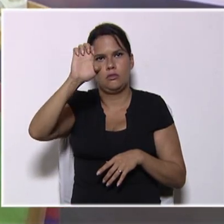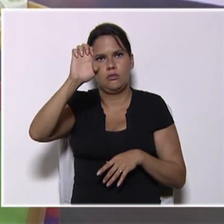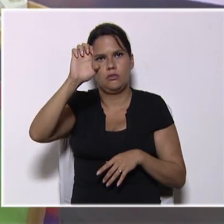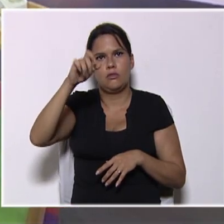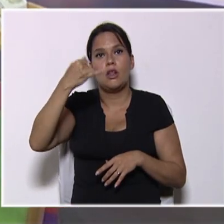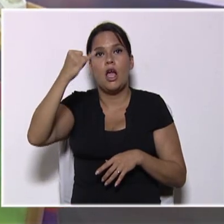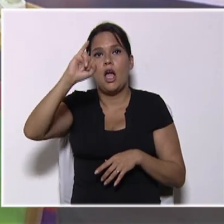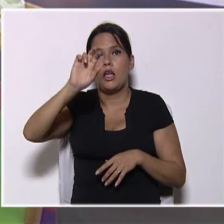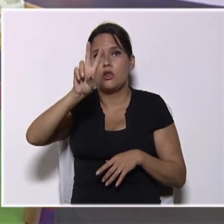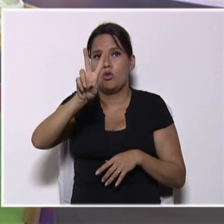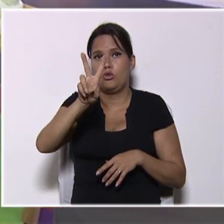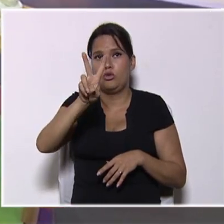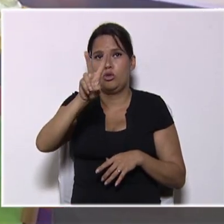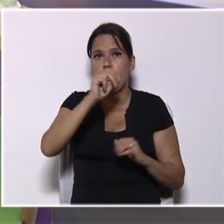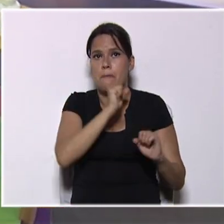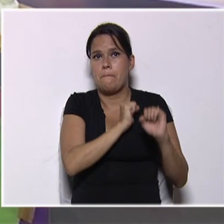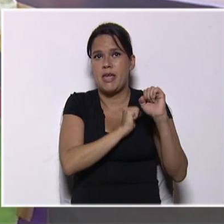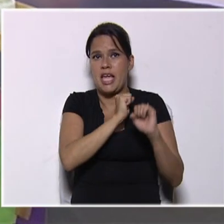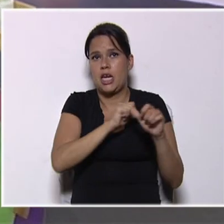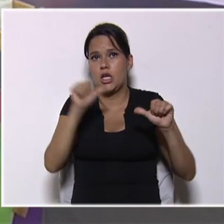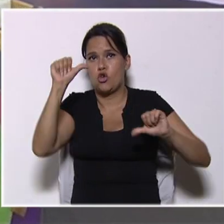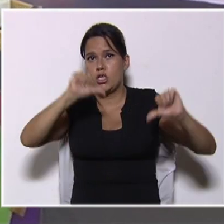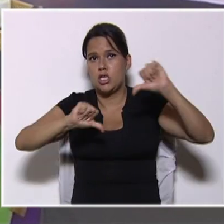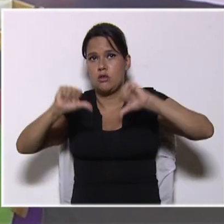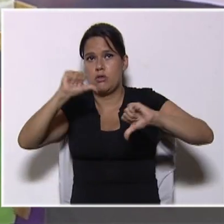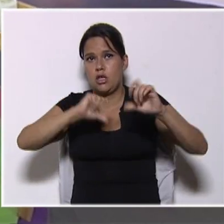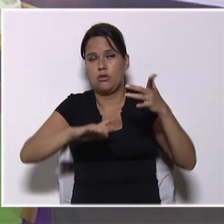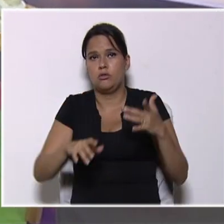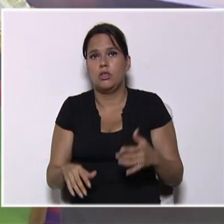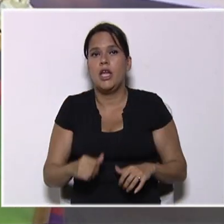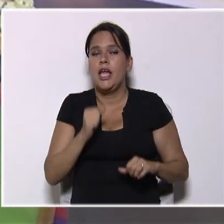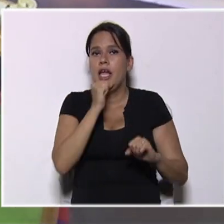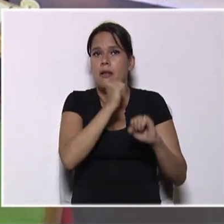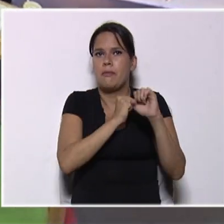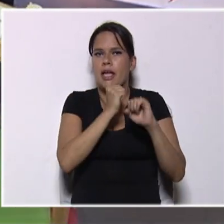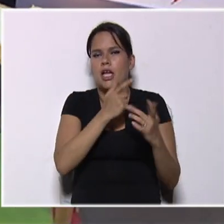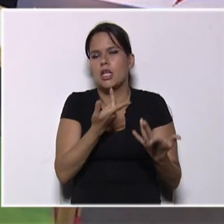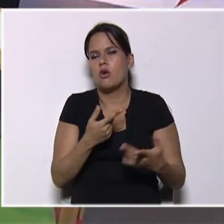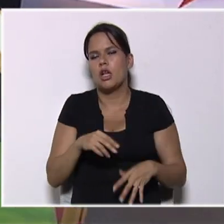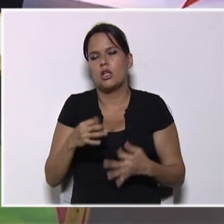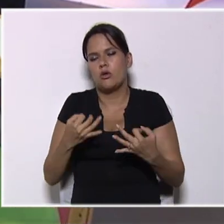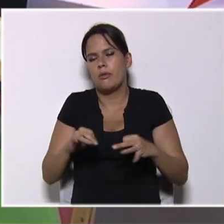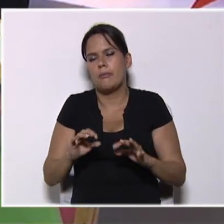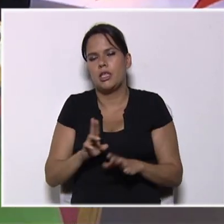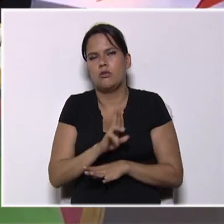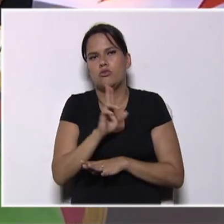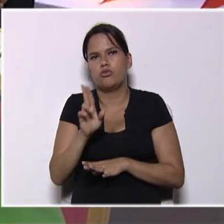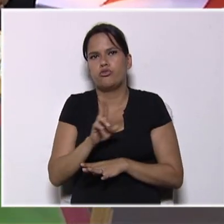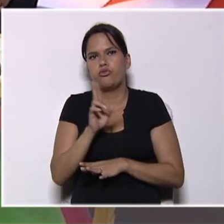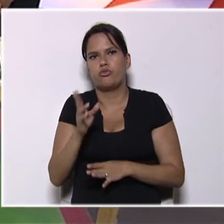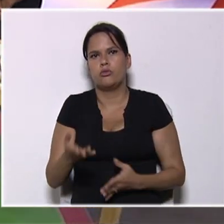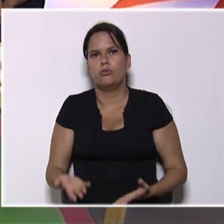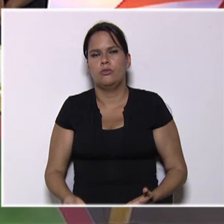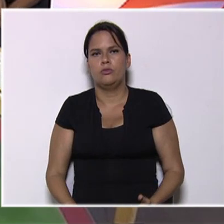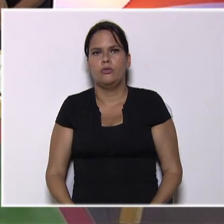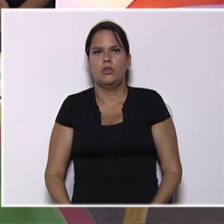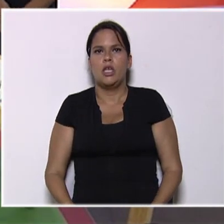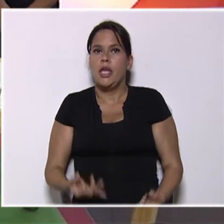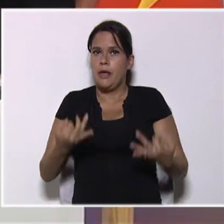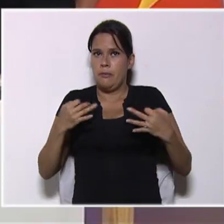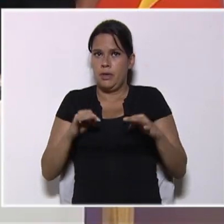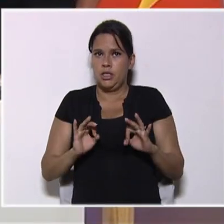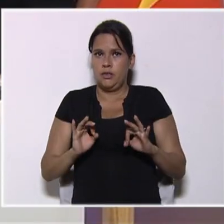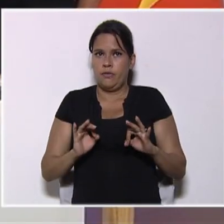reciclaje químico. El reciclaje mecánico es el que comúnmente se está usando, se ha usado, ¿bien?